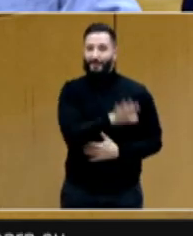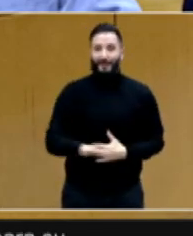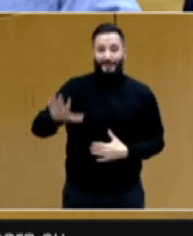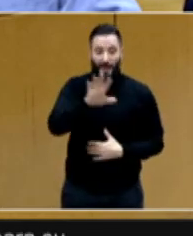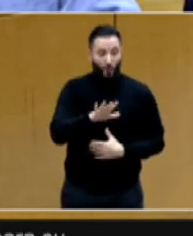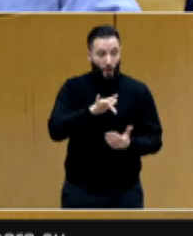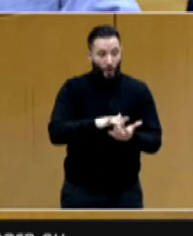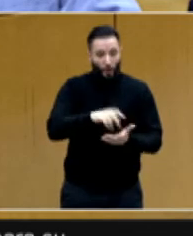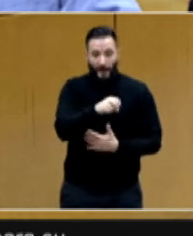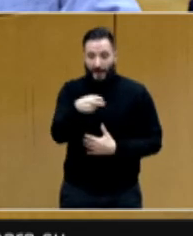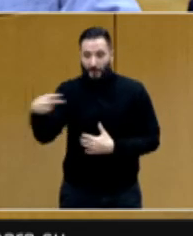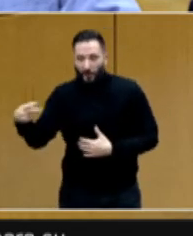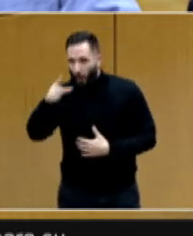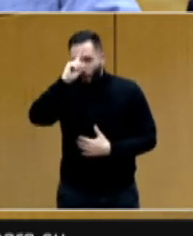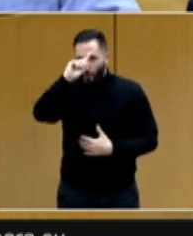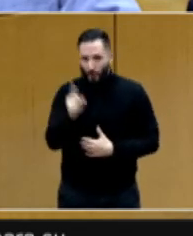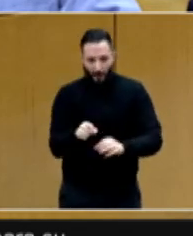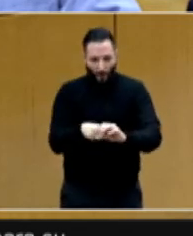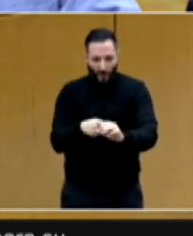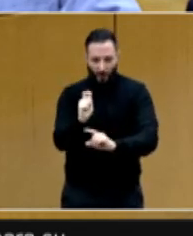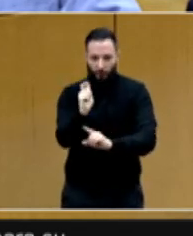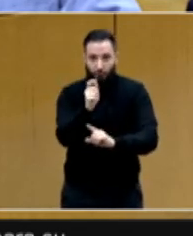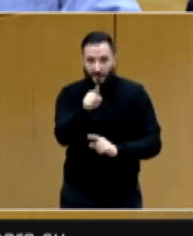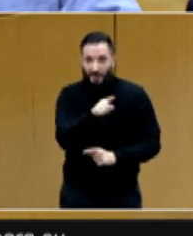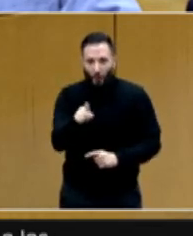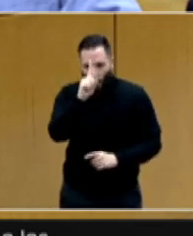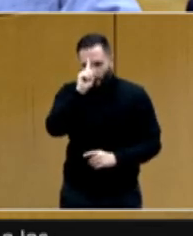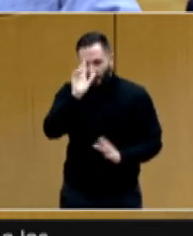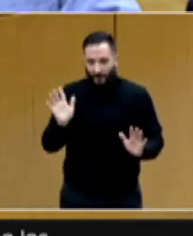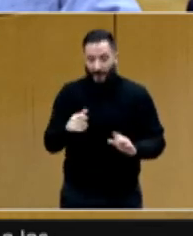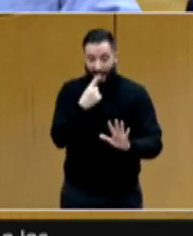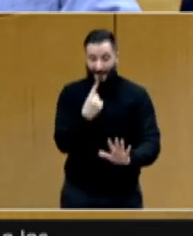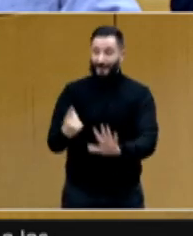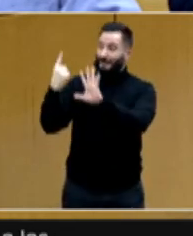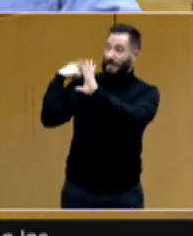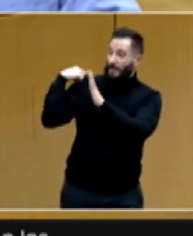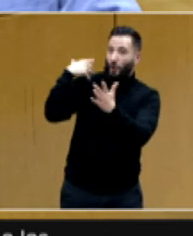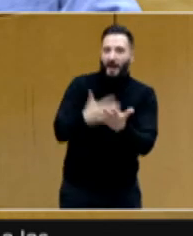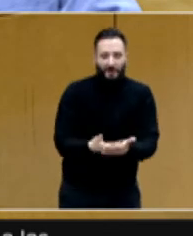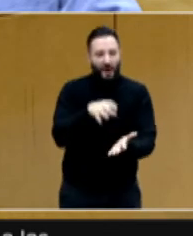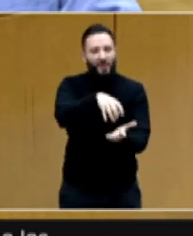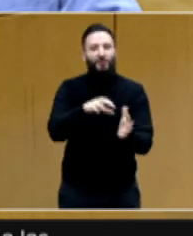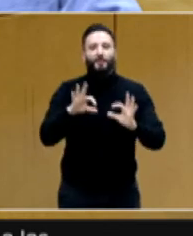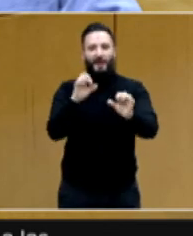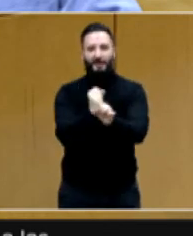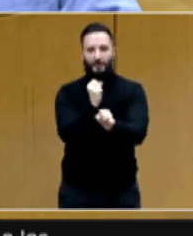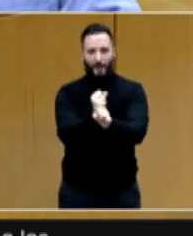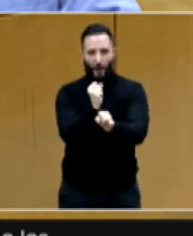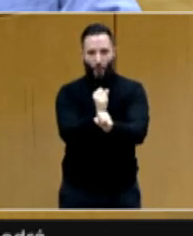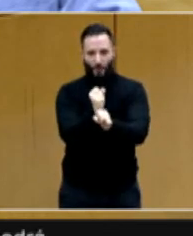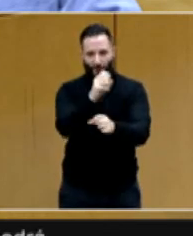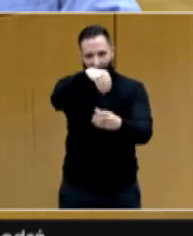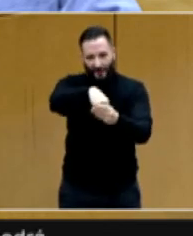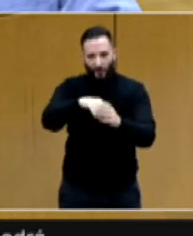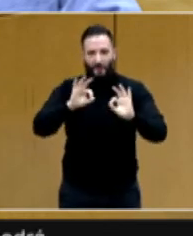Aún si podrá conseguir su Plaza desde hace seis años trabaja en un centro especial de empleo en la